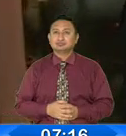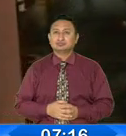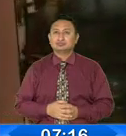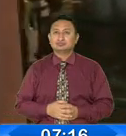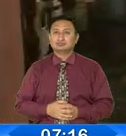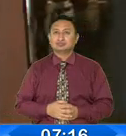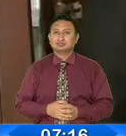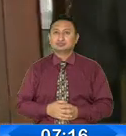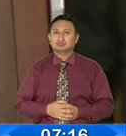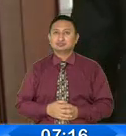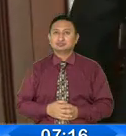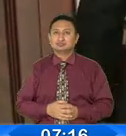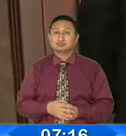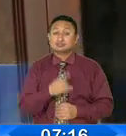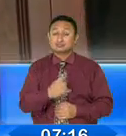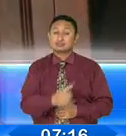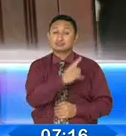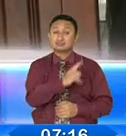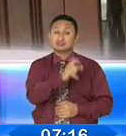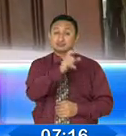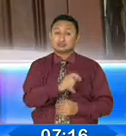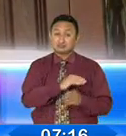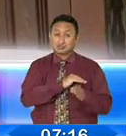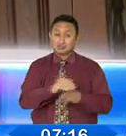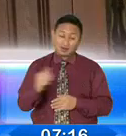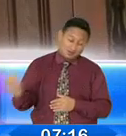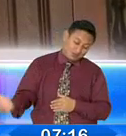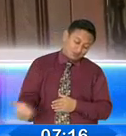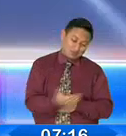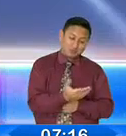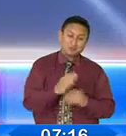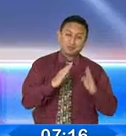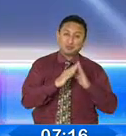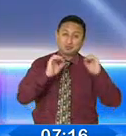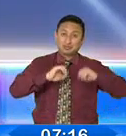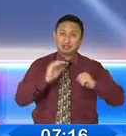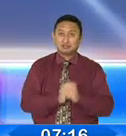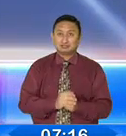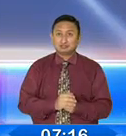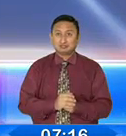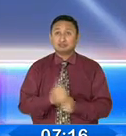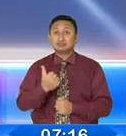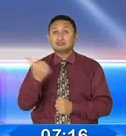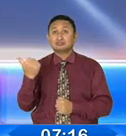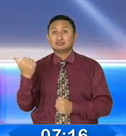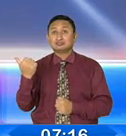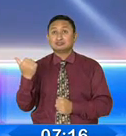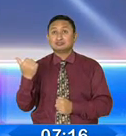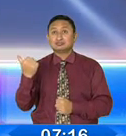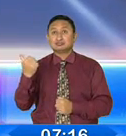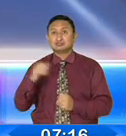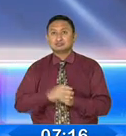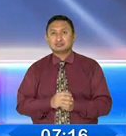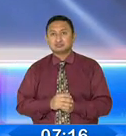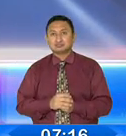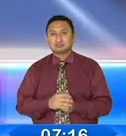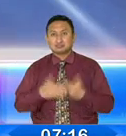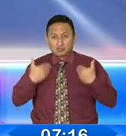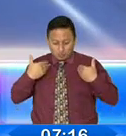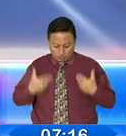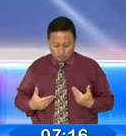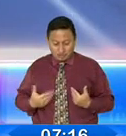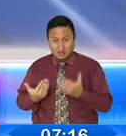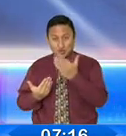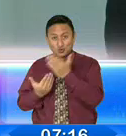Bienvenido. Esta persona que nos invitó a pasar a su residencia es la misma que por este lado se muestra contenta de lucir unas nuevas botas